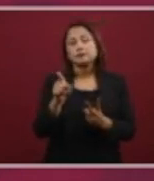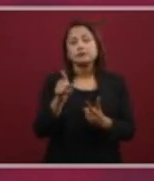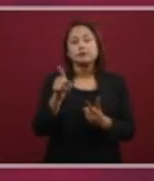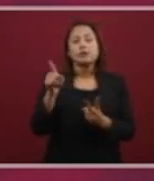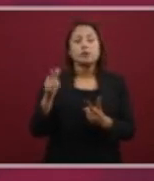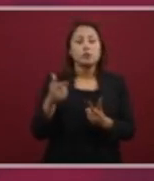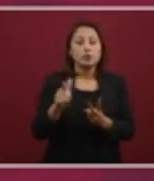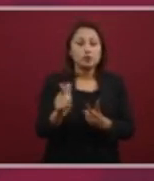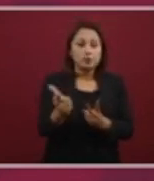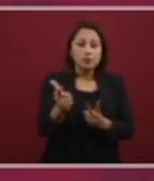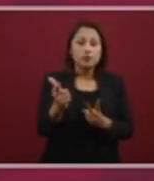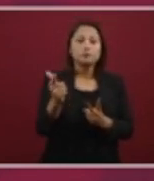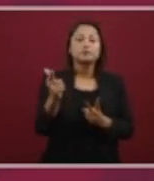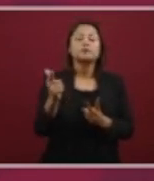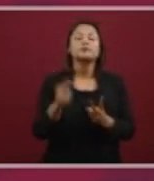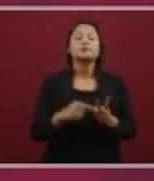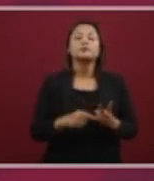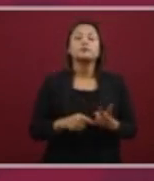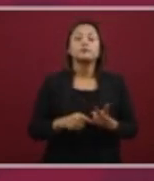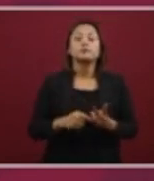Guanajuato,